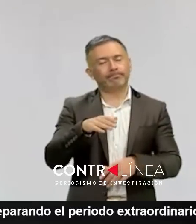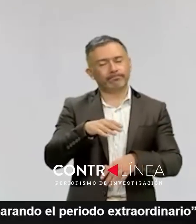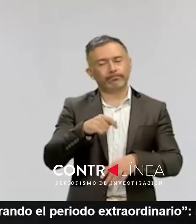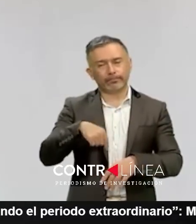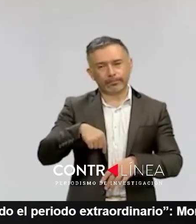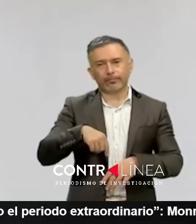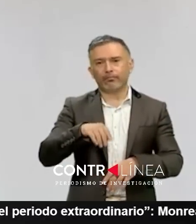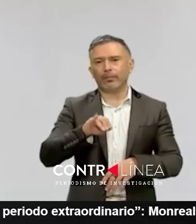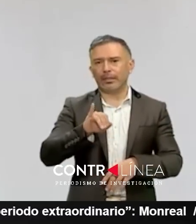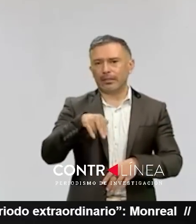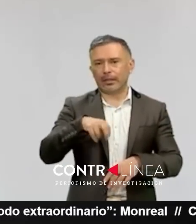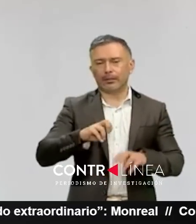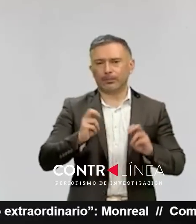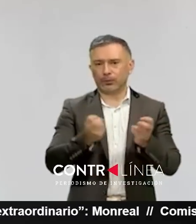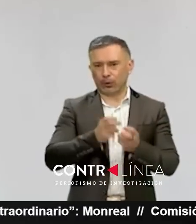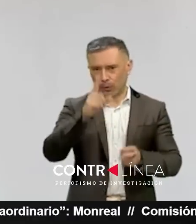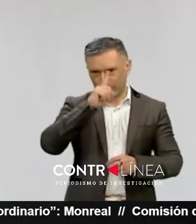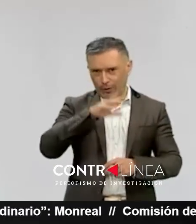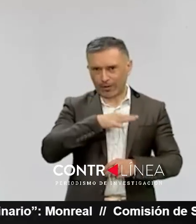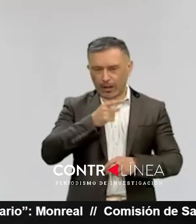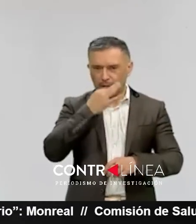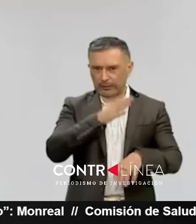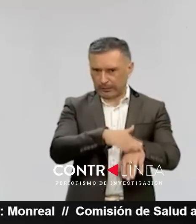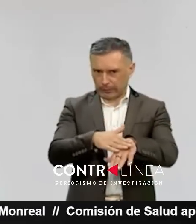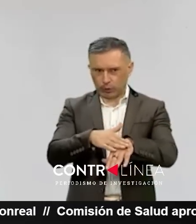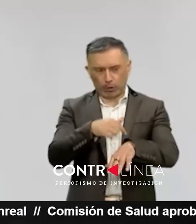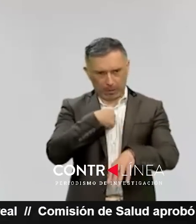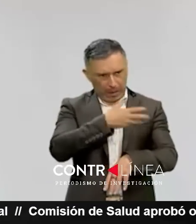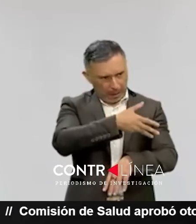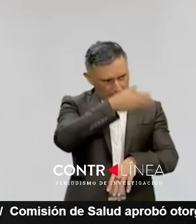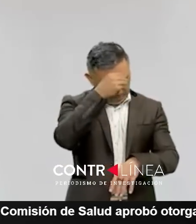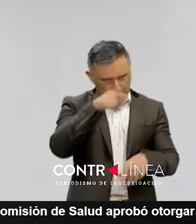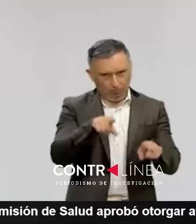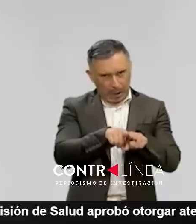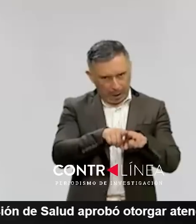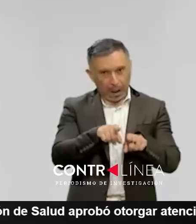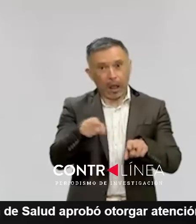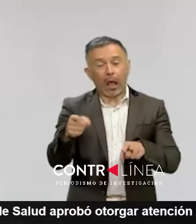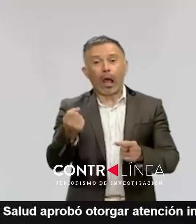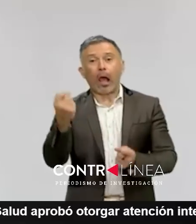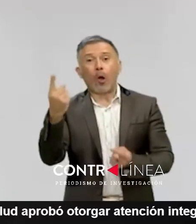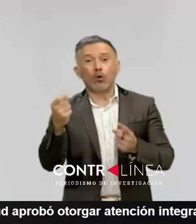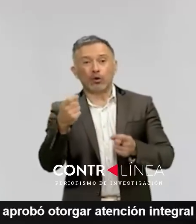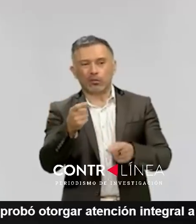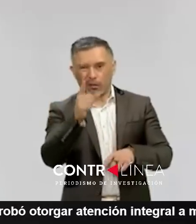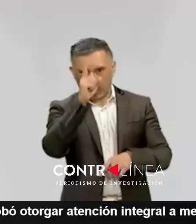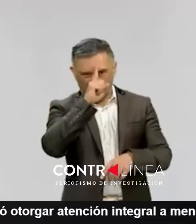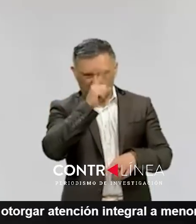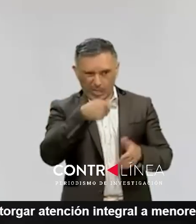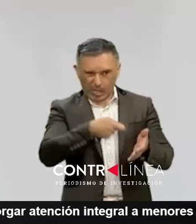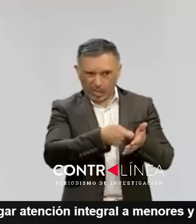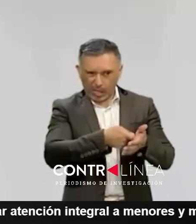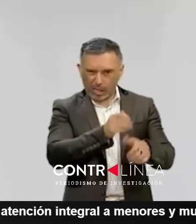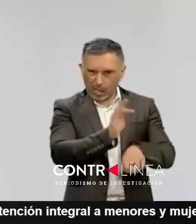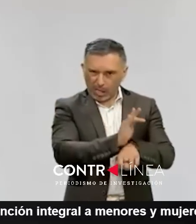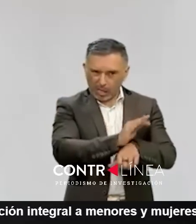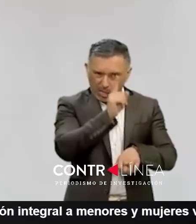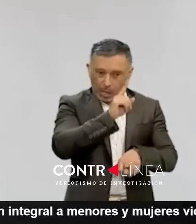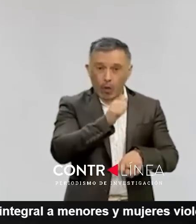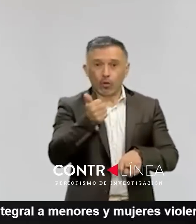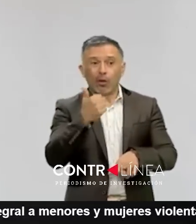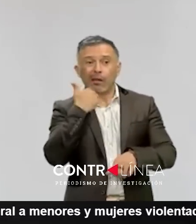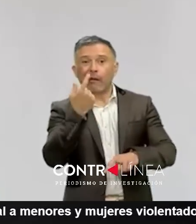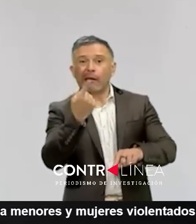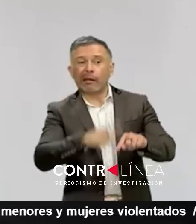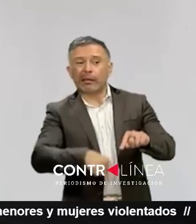este Consejo General, a los que intentan persuadir y a los que intentan inhibir el voto el próximo 1 de